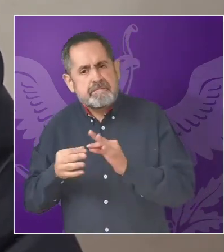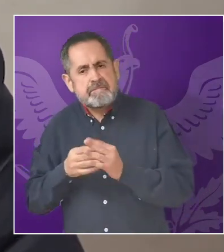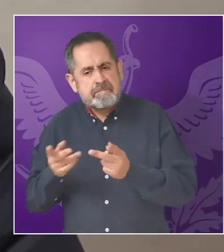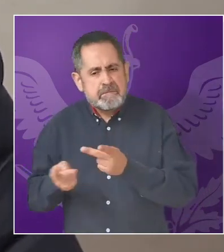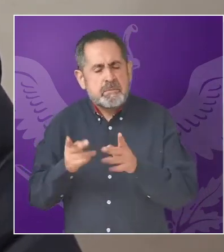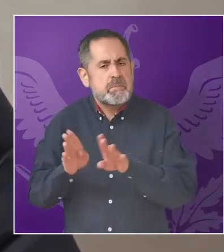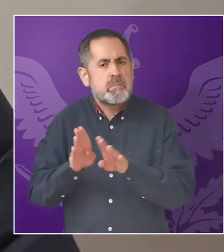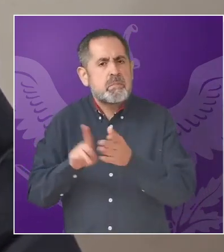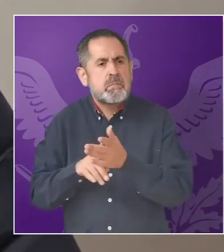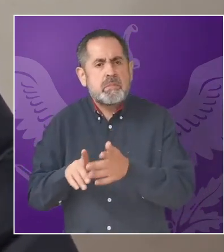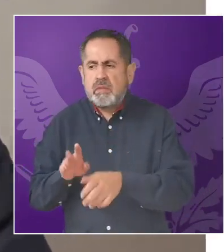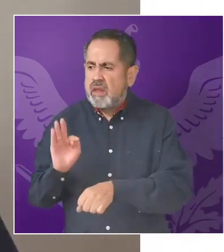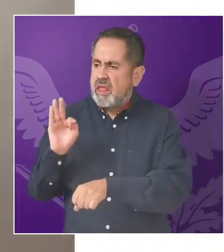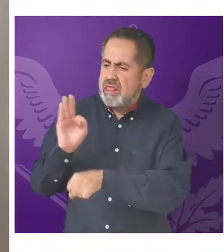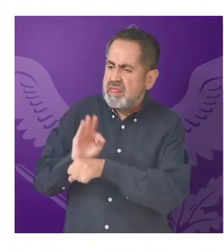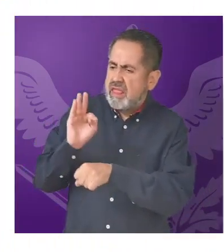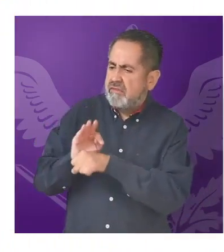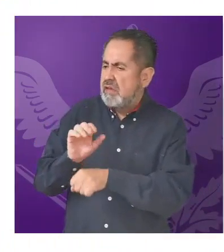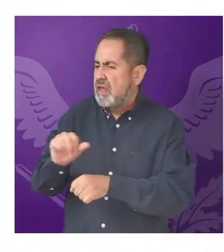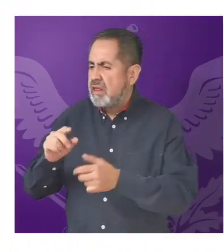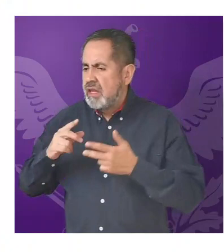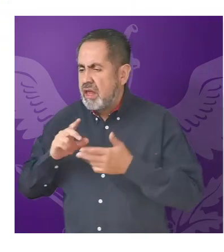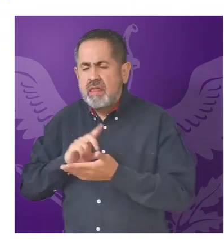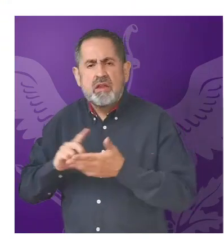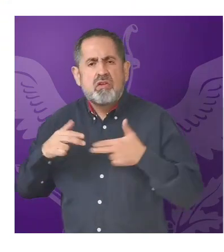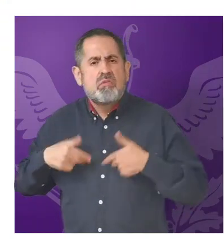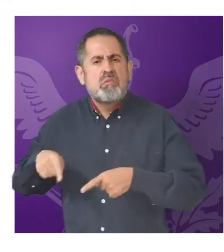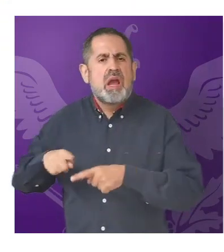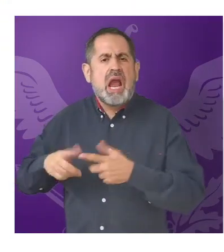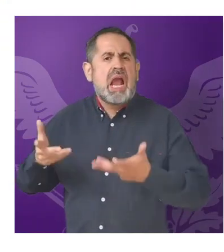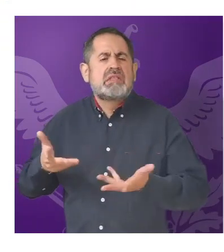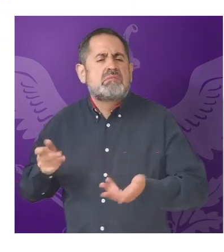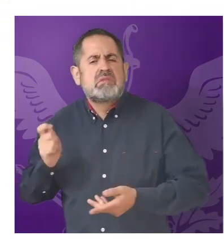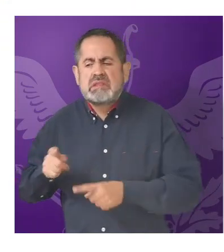que preguntarnos es ¿de qué defensoras estamos hablando?